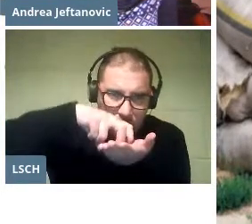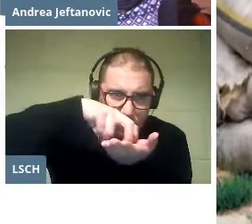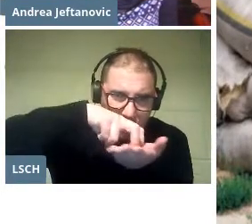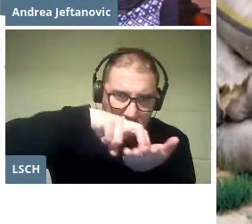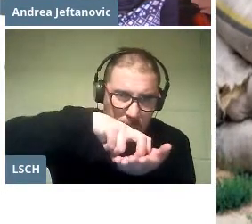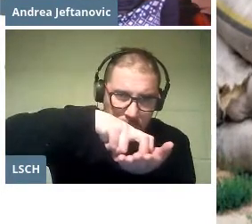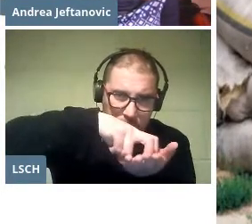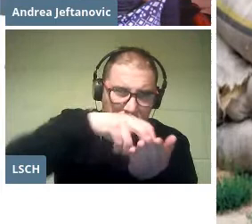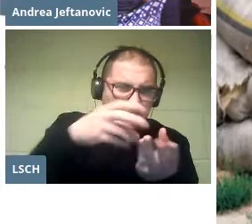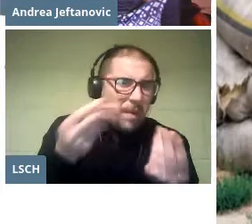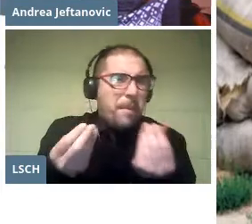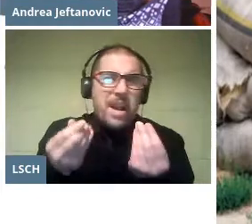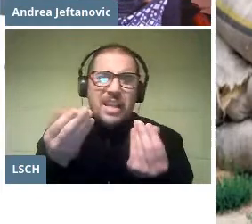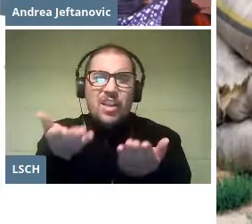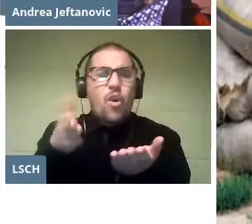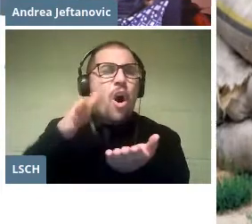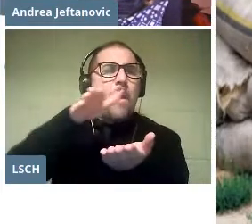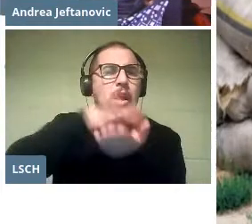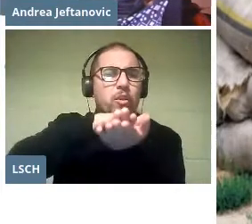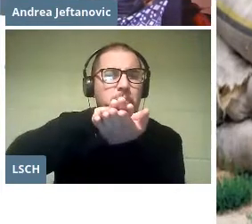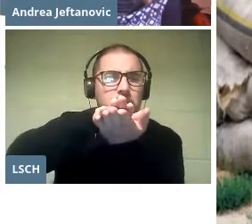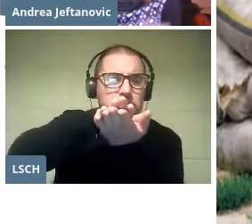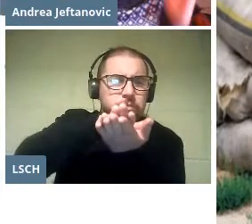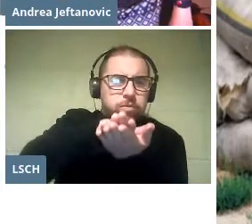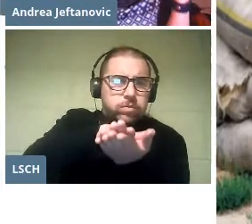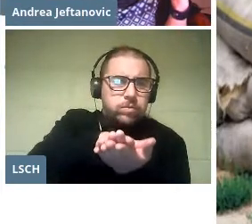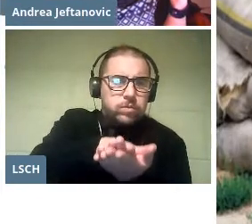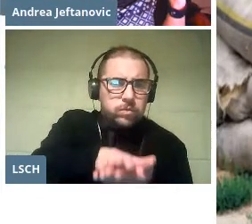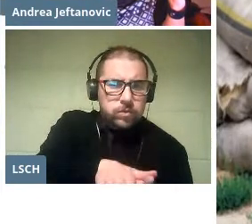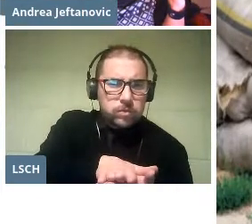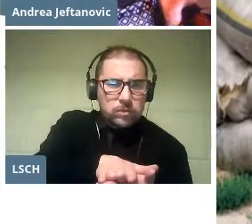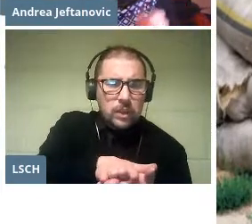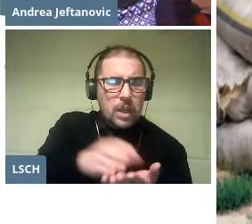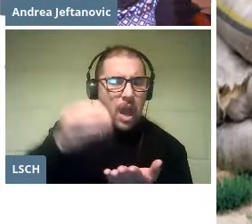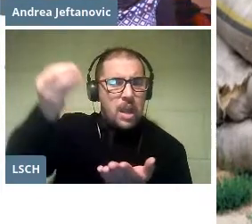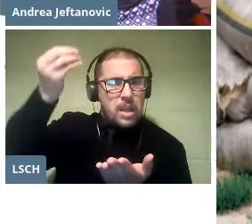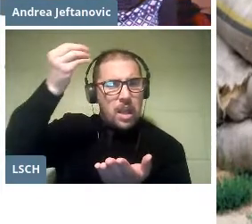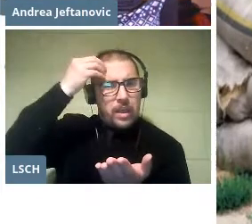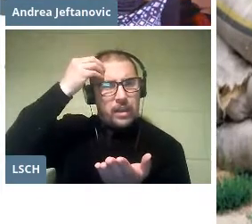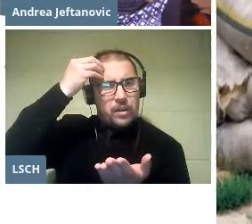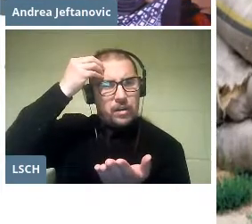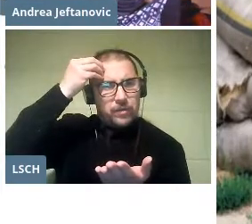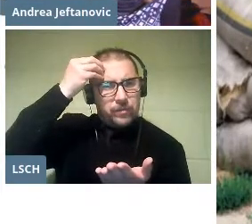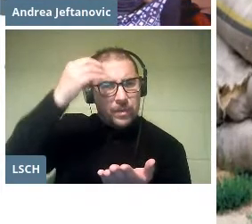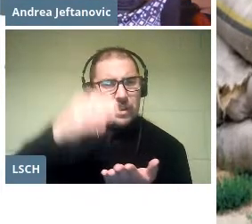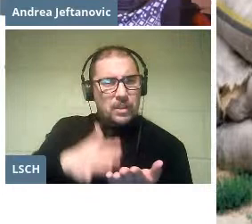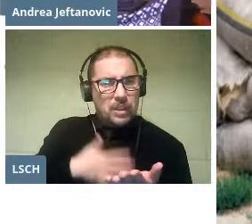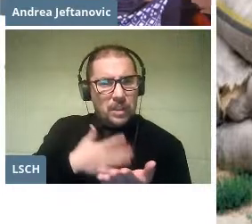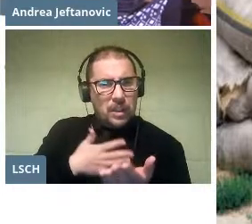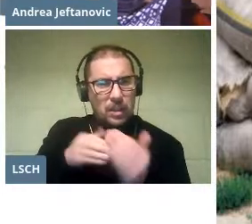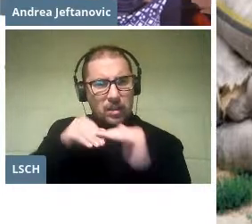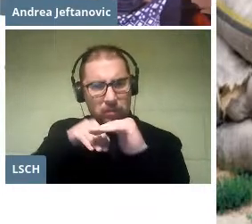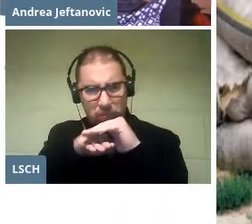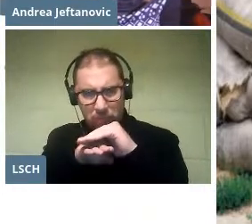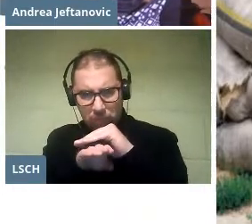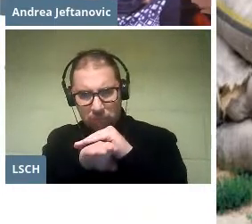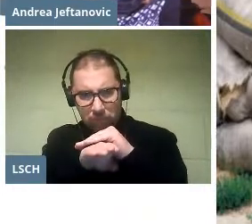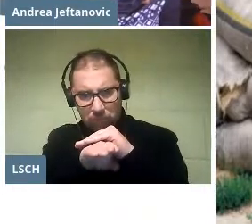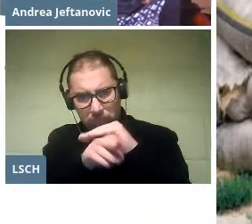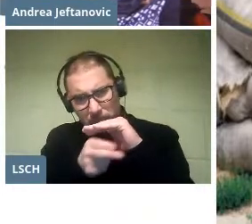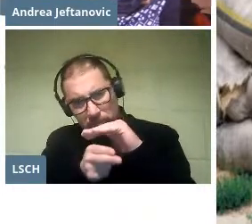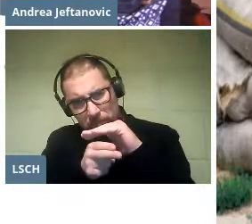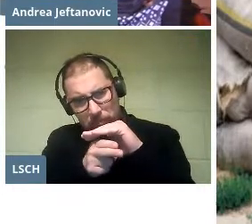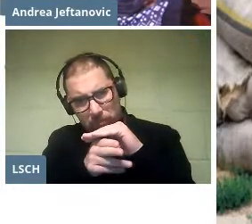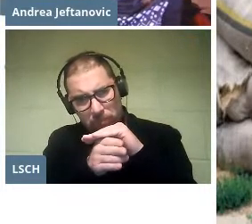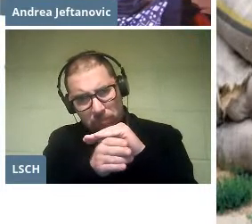Descendíamos como a una tumba y de ese modo cada uno en su mente tendió su agujero, nos pusimos de lado y en